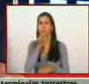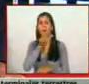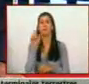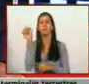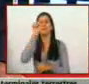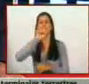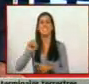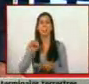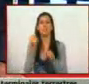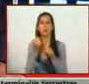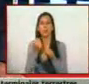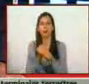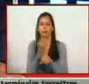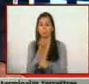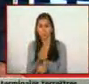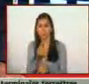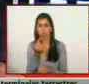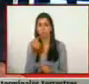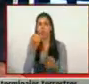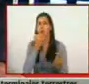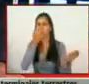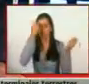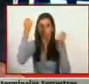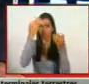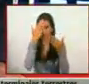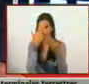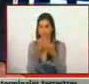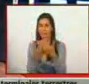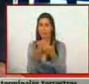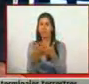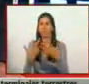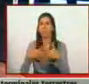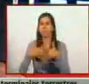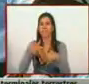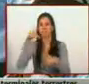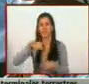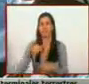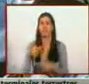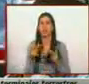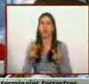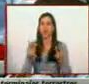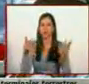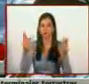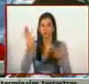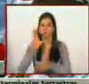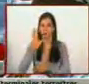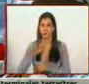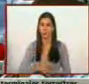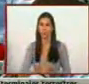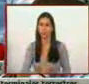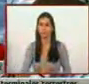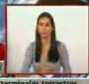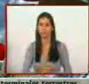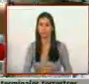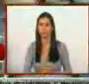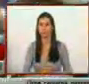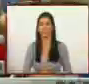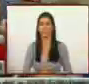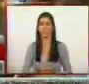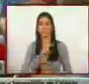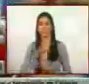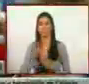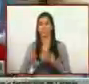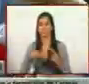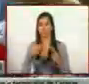de esta institución privada durante una huelga frente a la sede en Los Cortijos de Caracas. Hoy los trabajadores nos levantamos para más